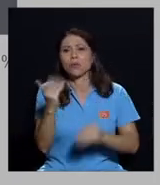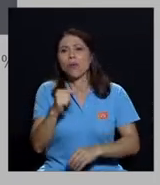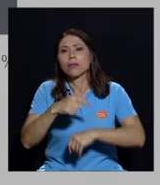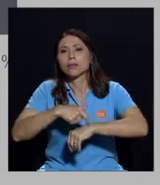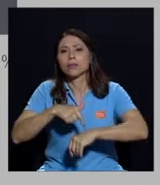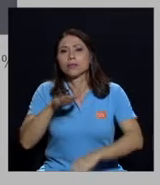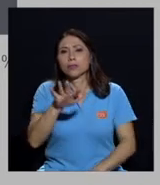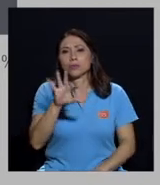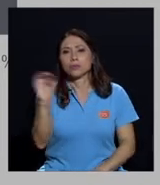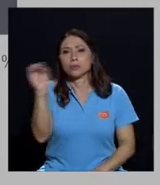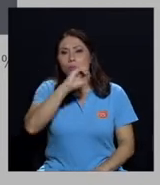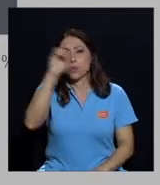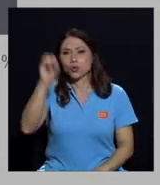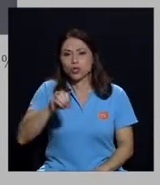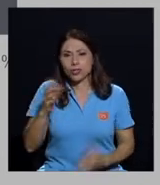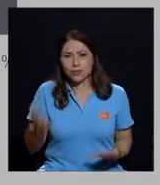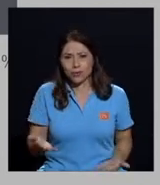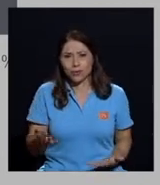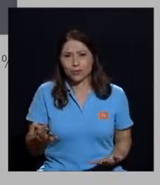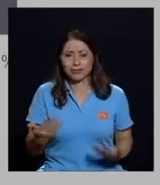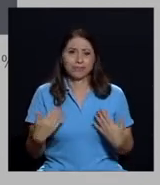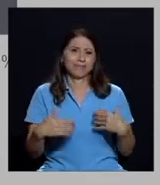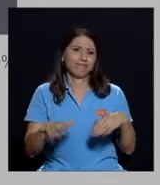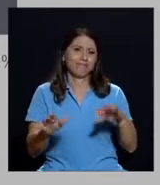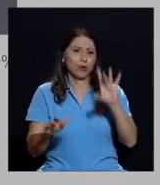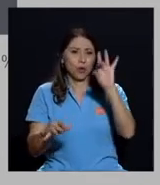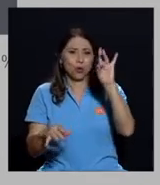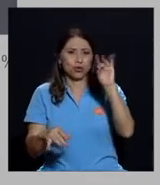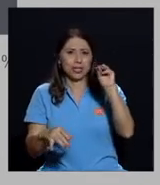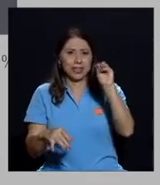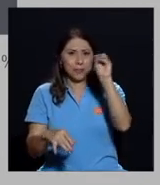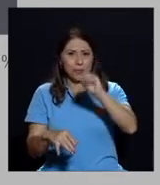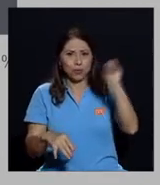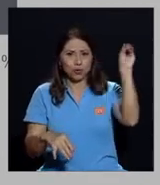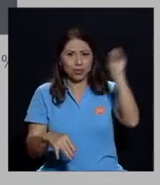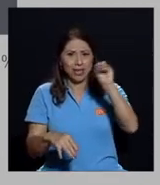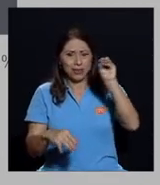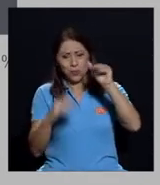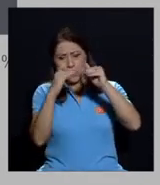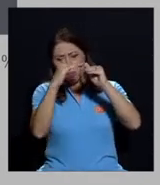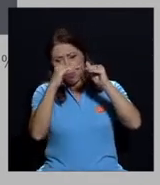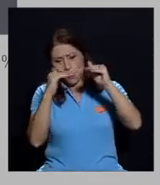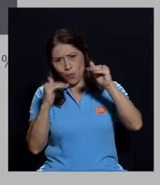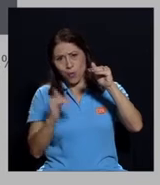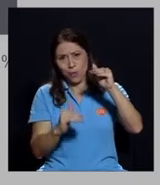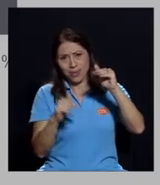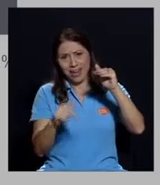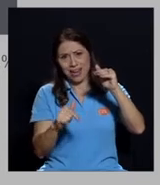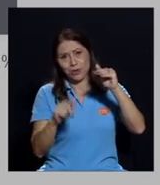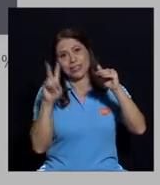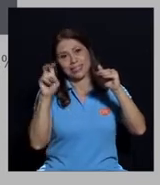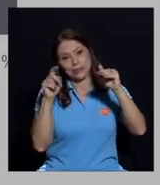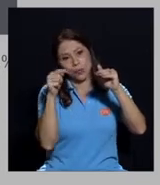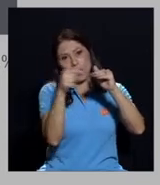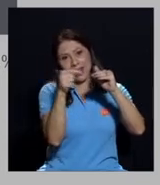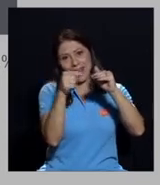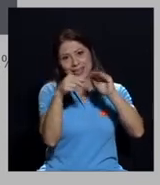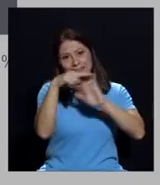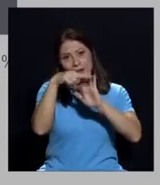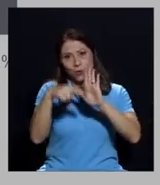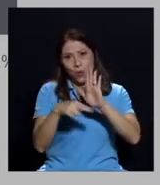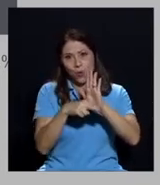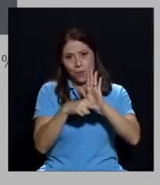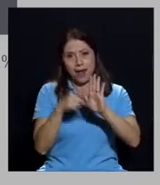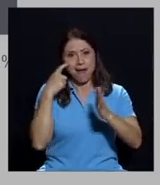muy por debajo del 80 por ciento este se supone que es la norma que recomiendo